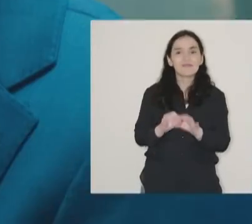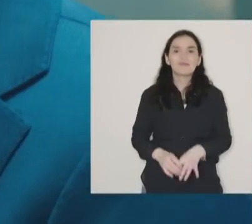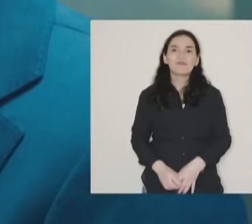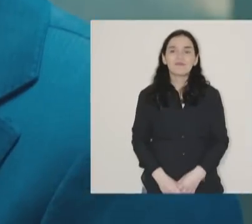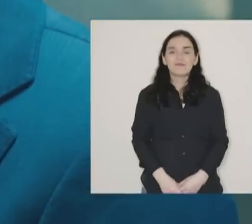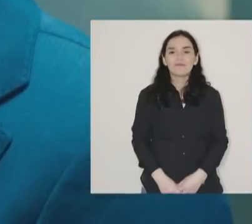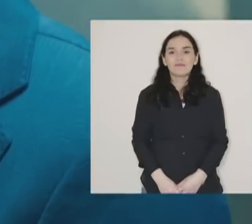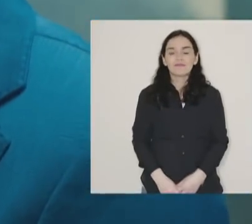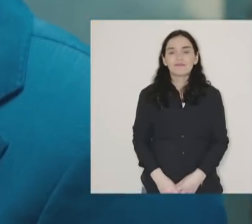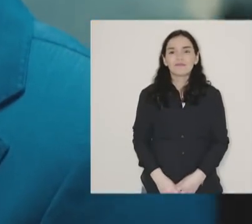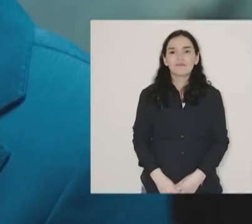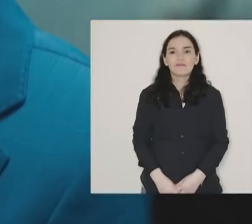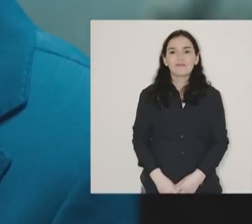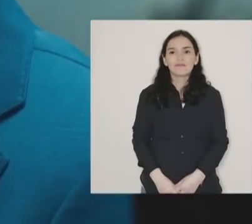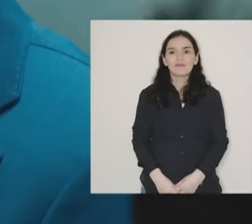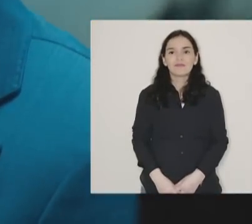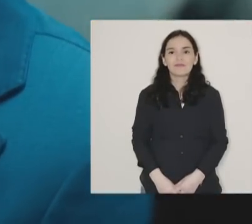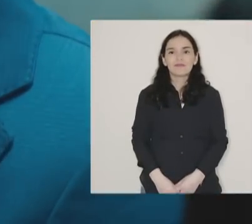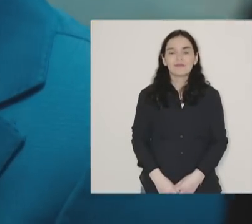Gracias.